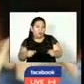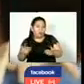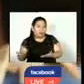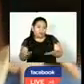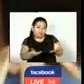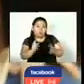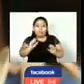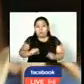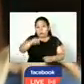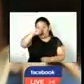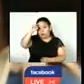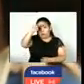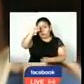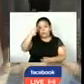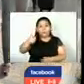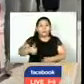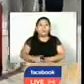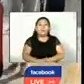funcionales.